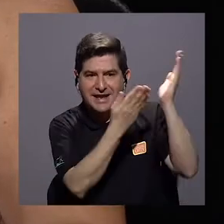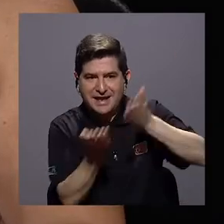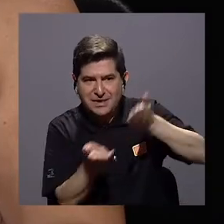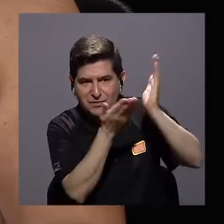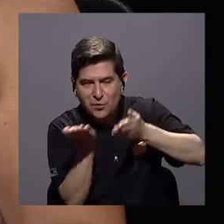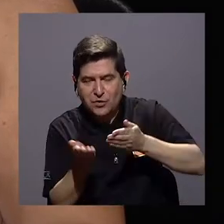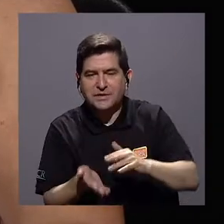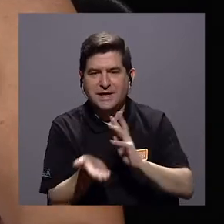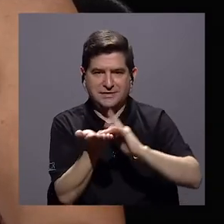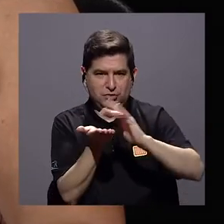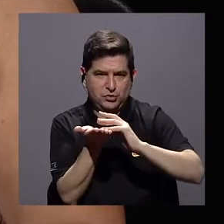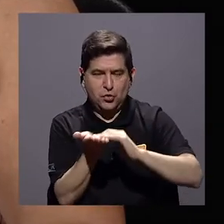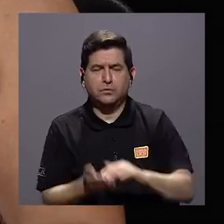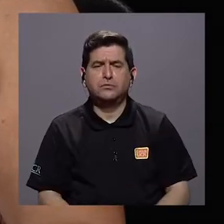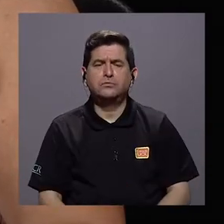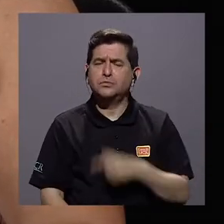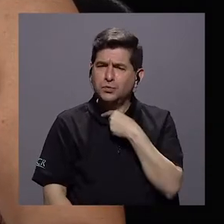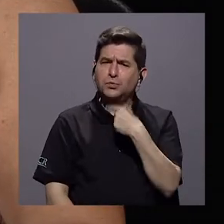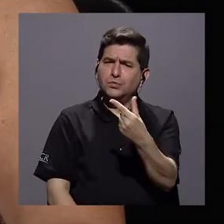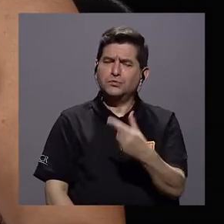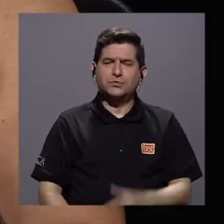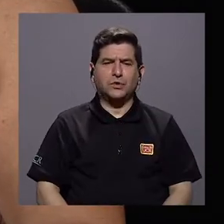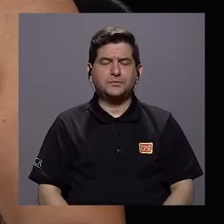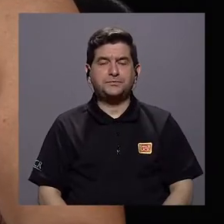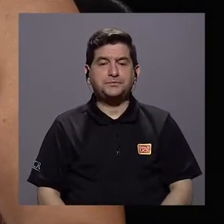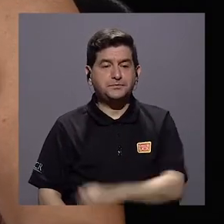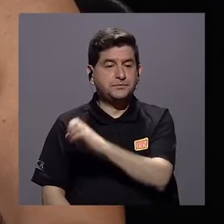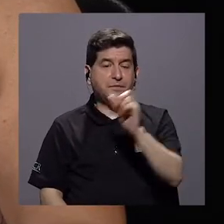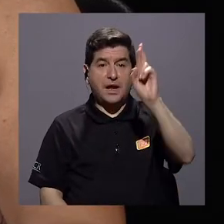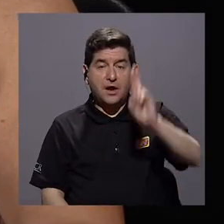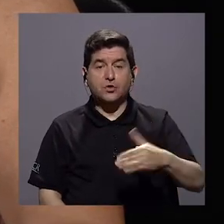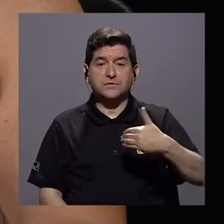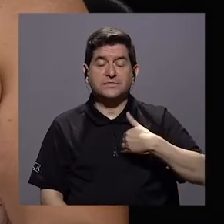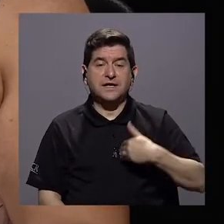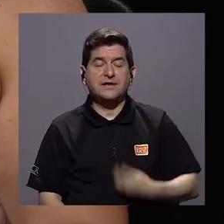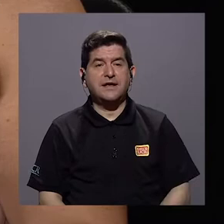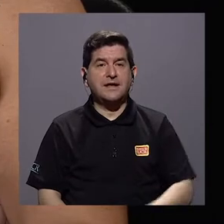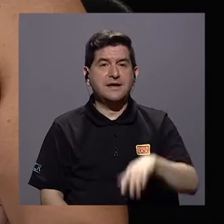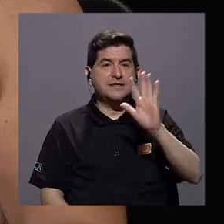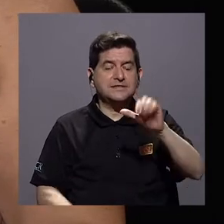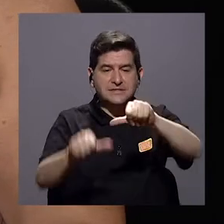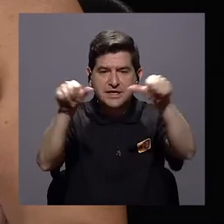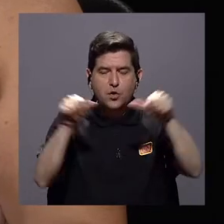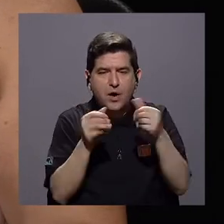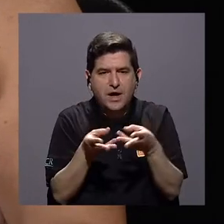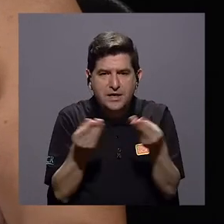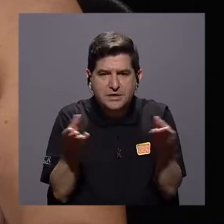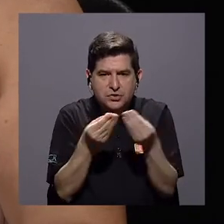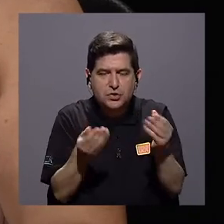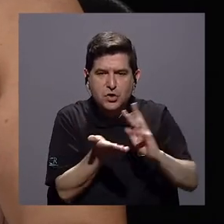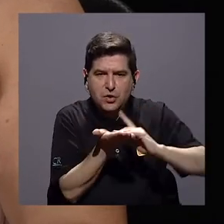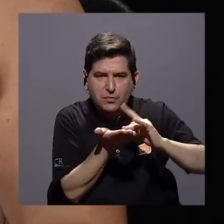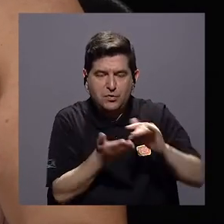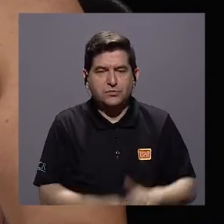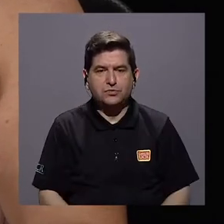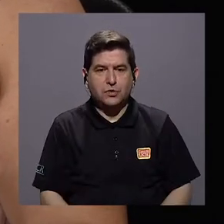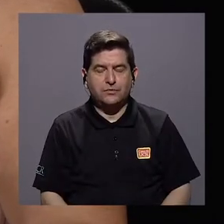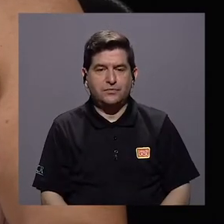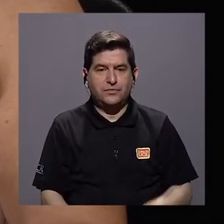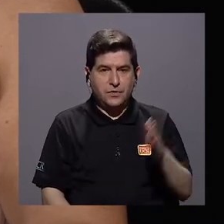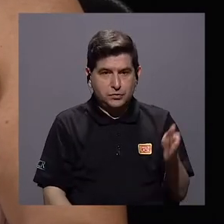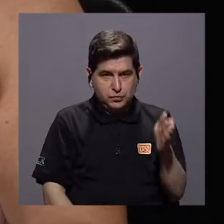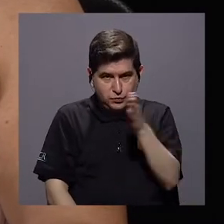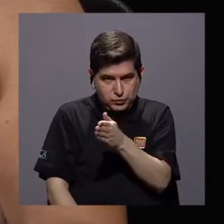con todo gusto. A nivel de Costa Rica tenemos 5 zonas arroceras. Está la zona